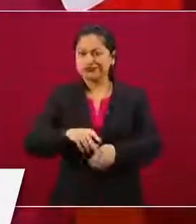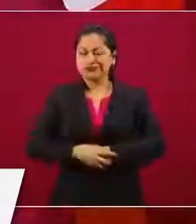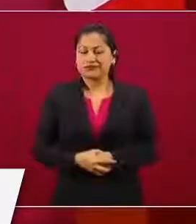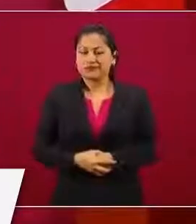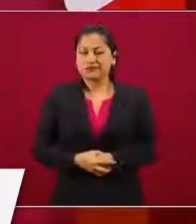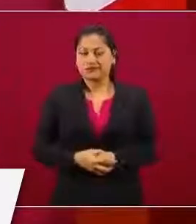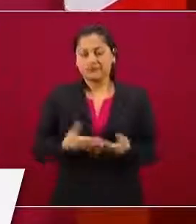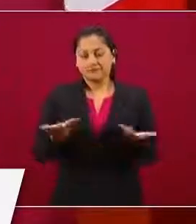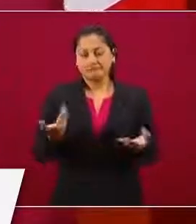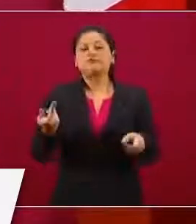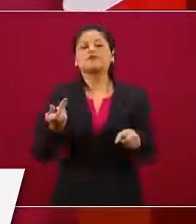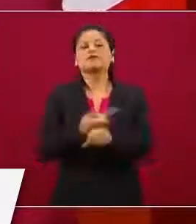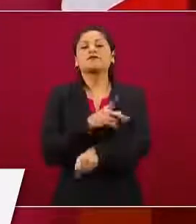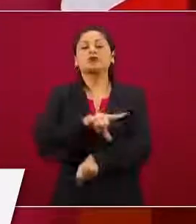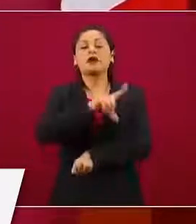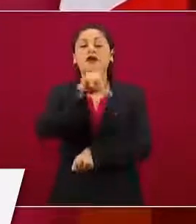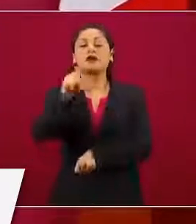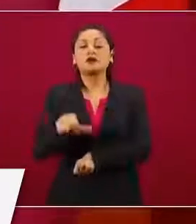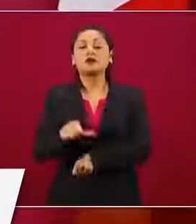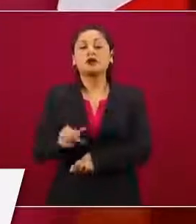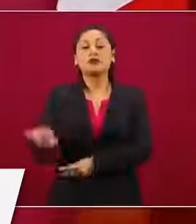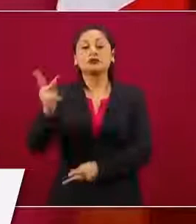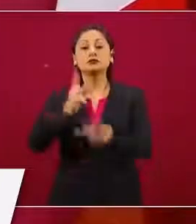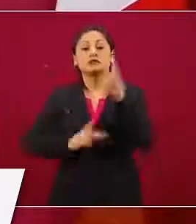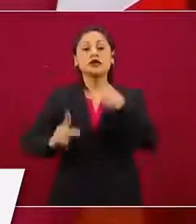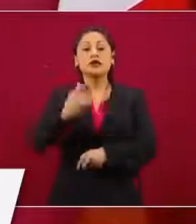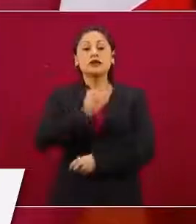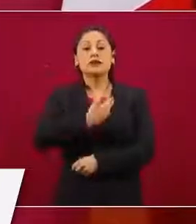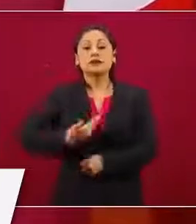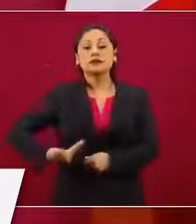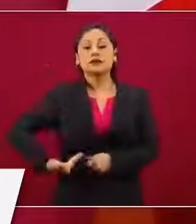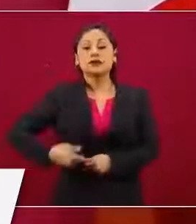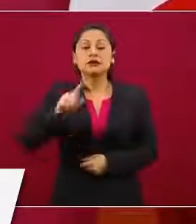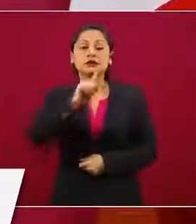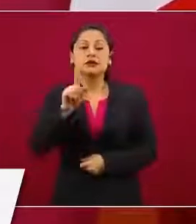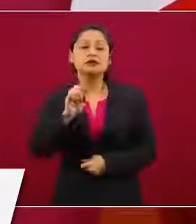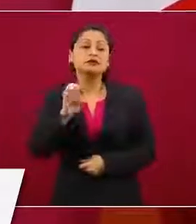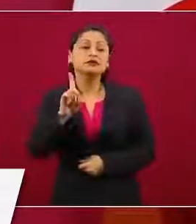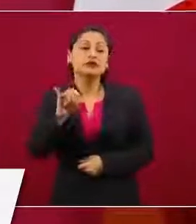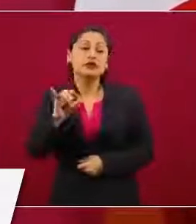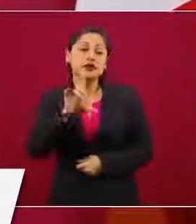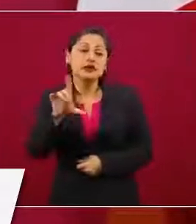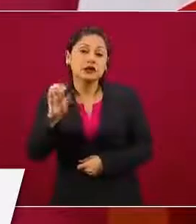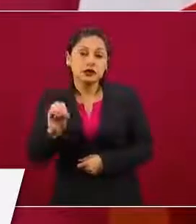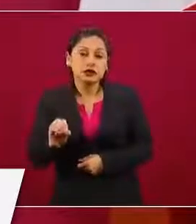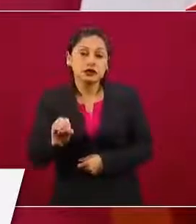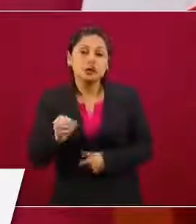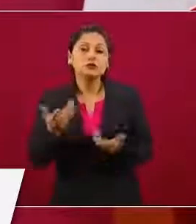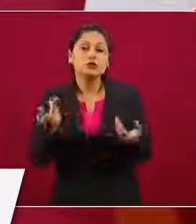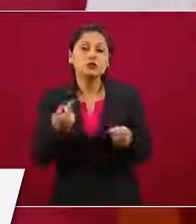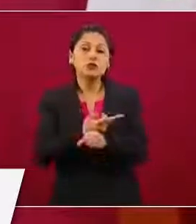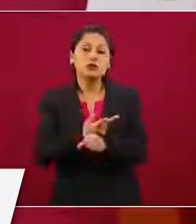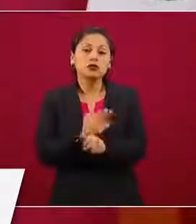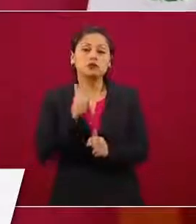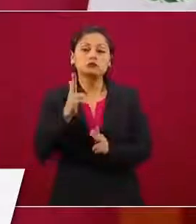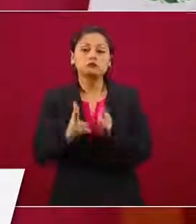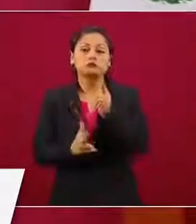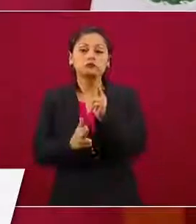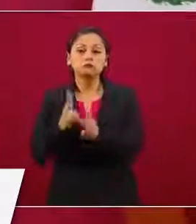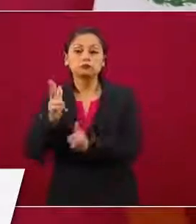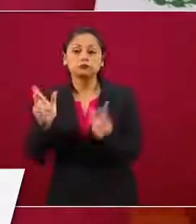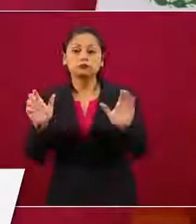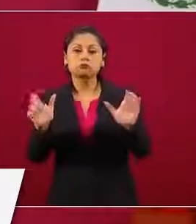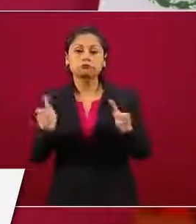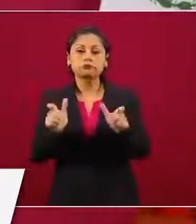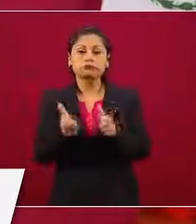se privatiza el ferrocarril, se entrega a 3, 4